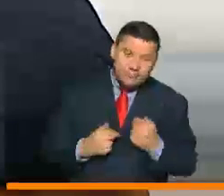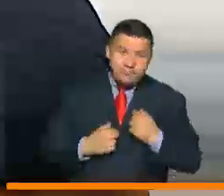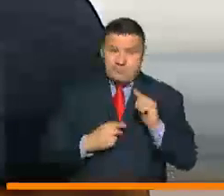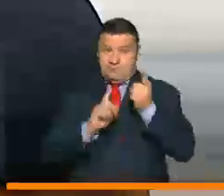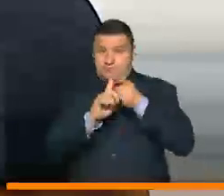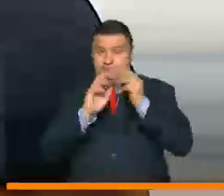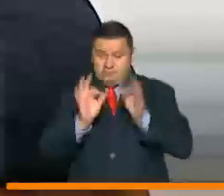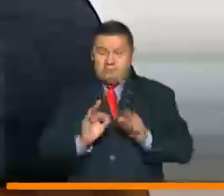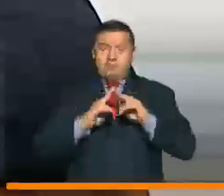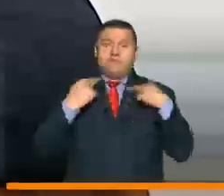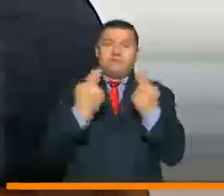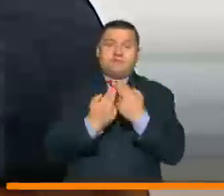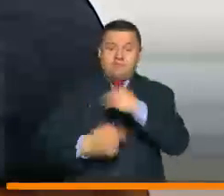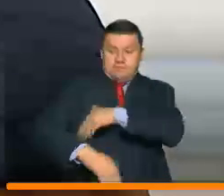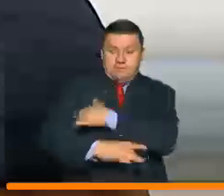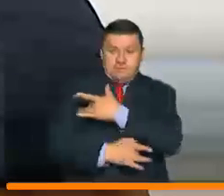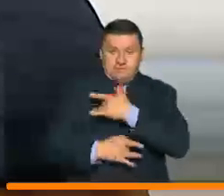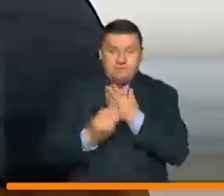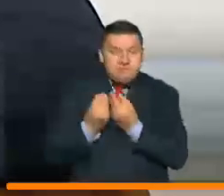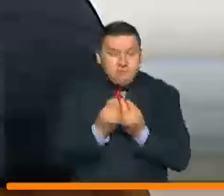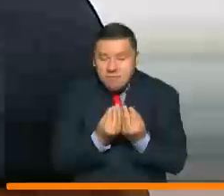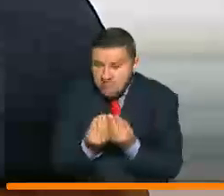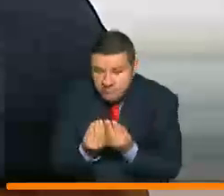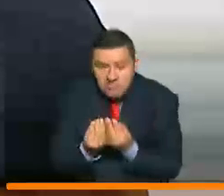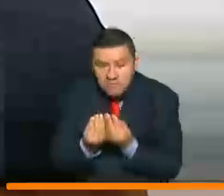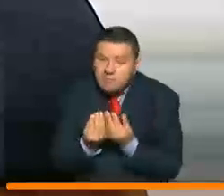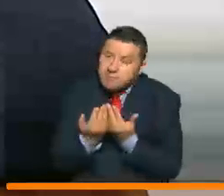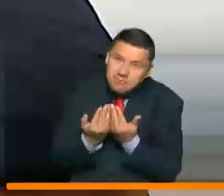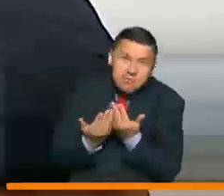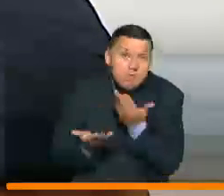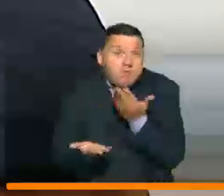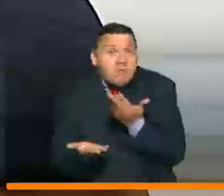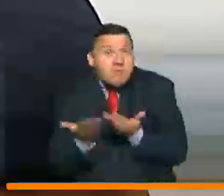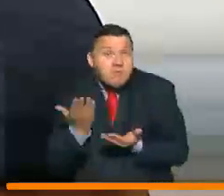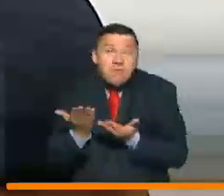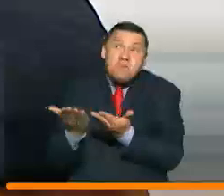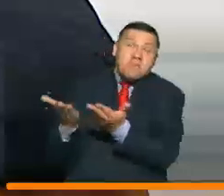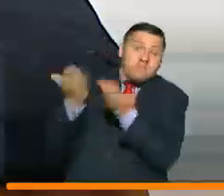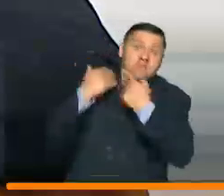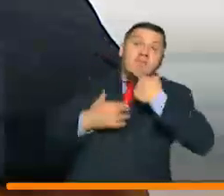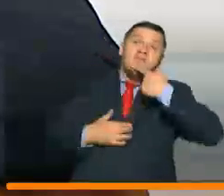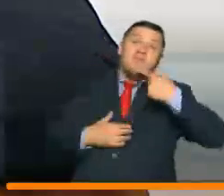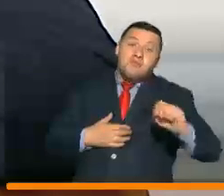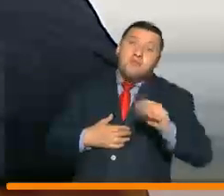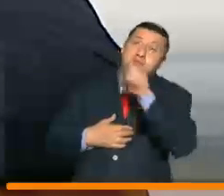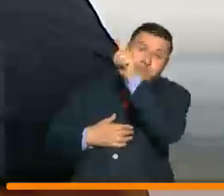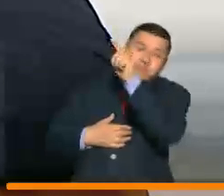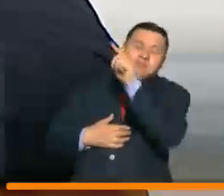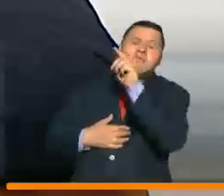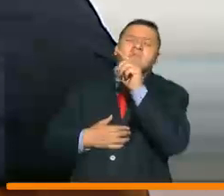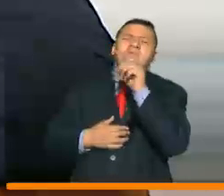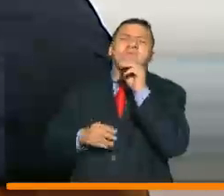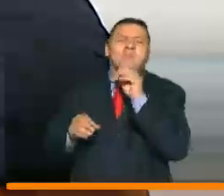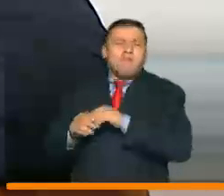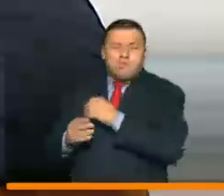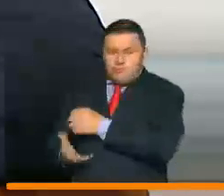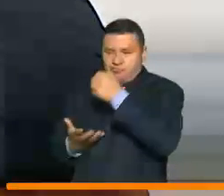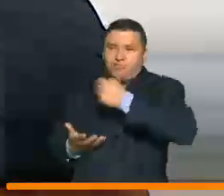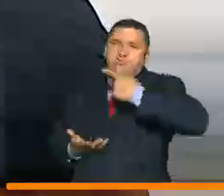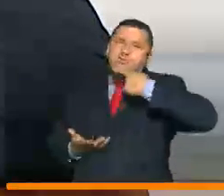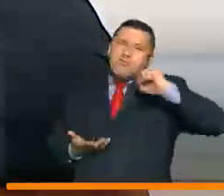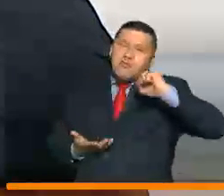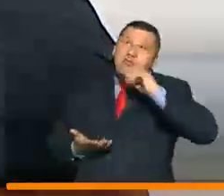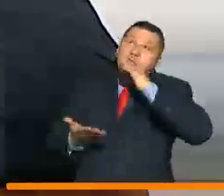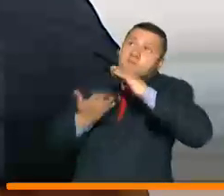que realizamos desde el Ministerio de Salud para la posibilidad de adquisición de vacunas rusas con el Fondo de Inversión Directa de Rusia se